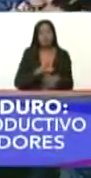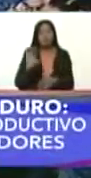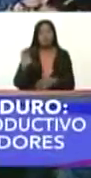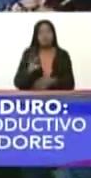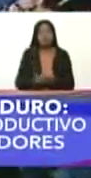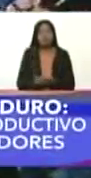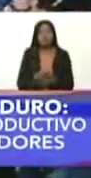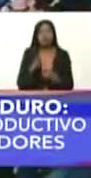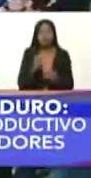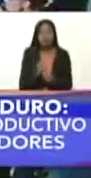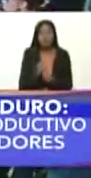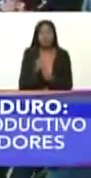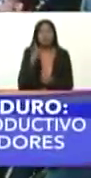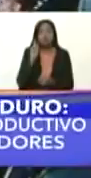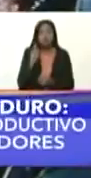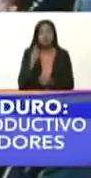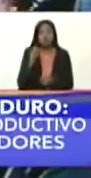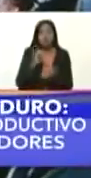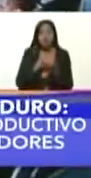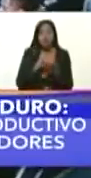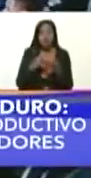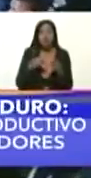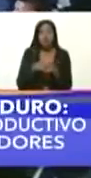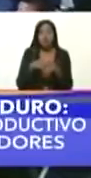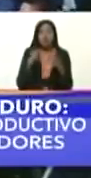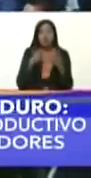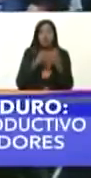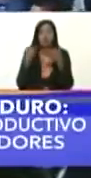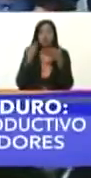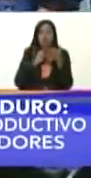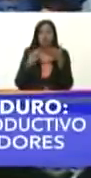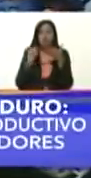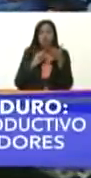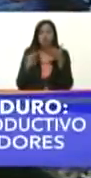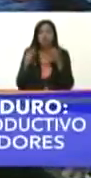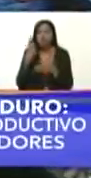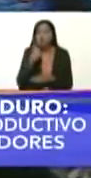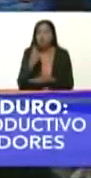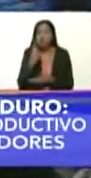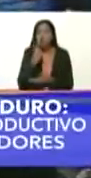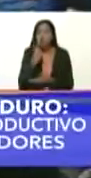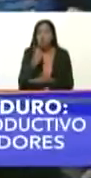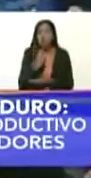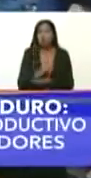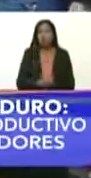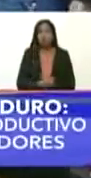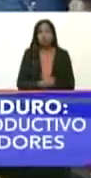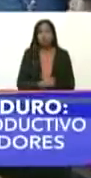eso es prioridad. Márcalo ahí y subráyalo con tinta roja.